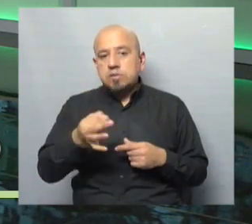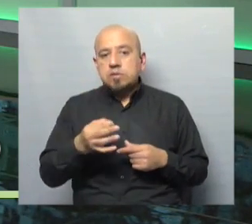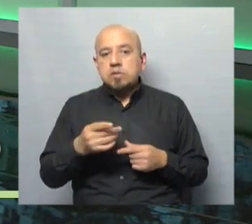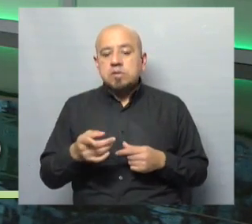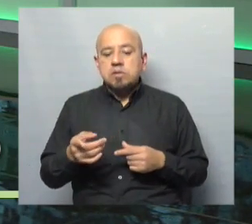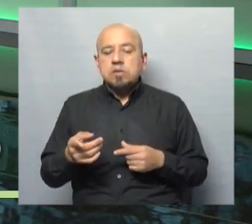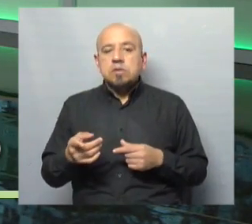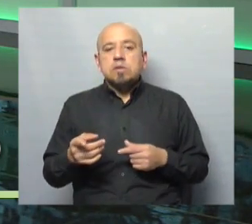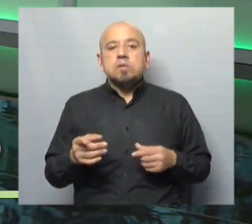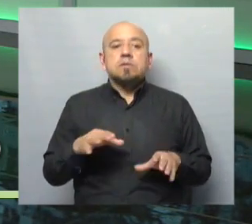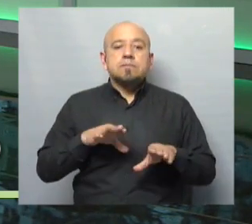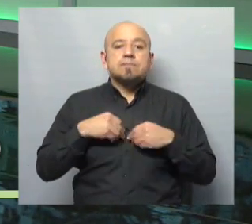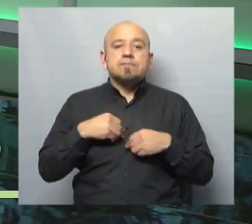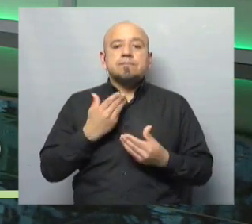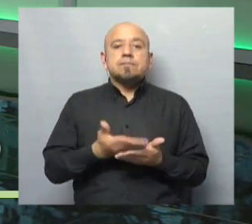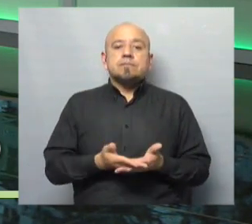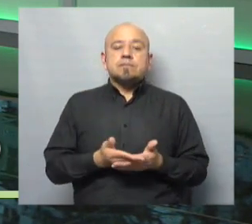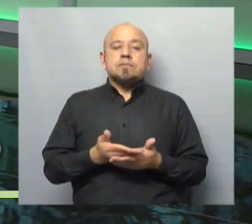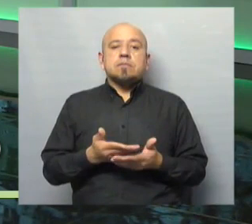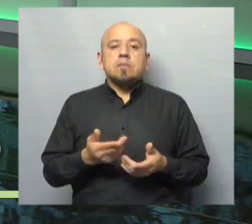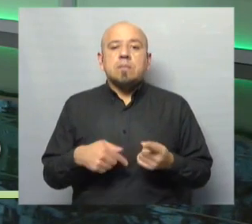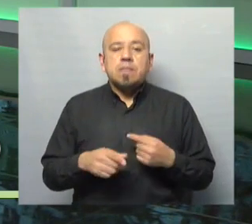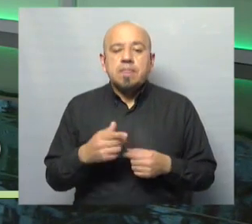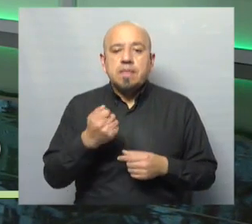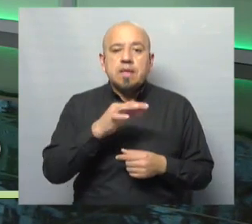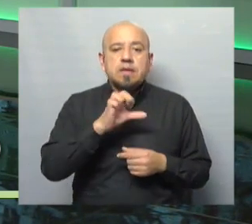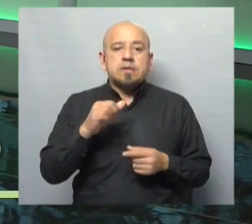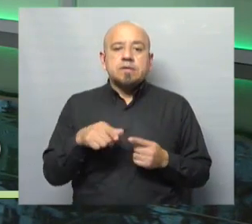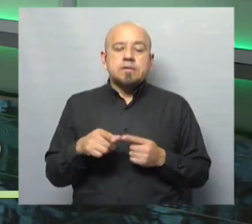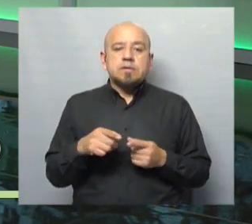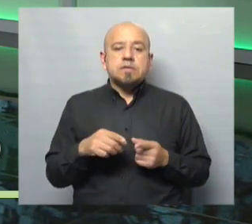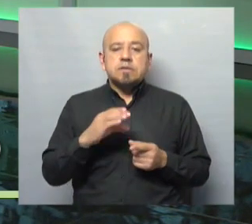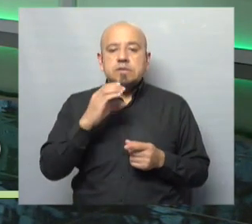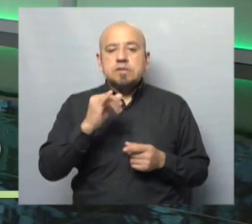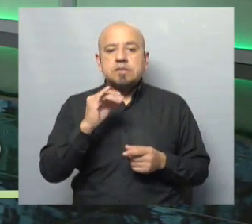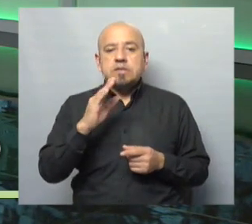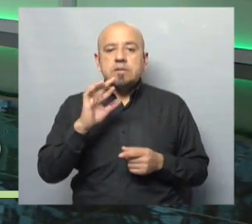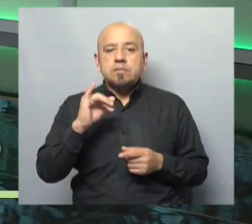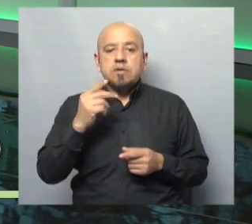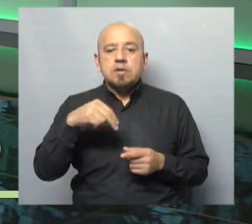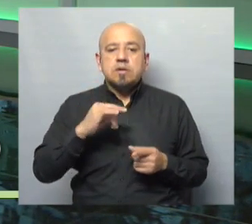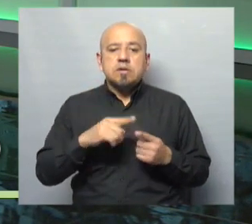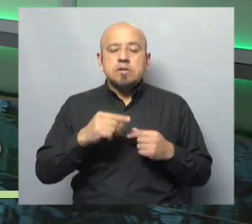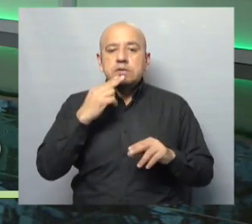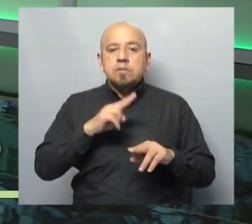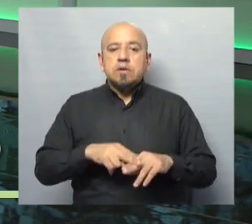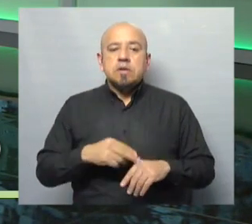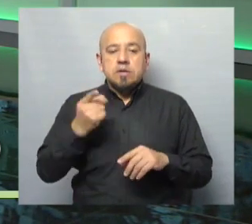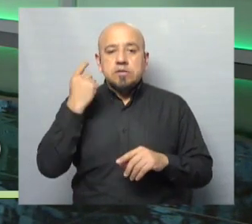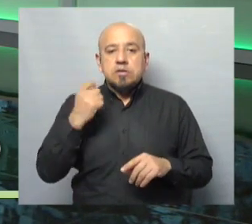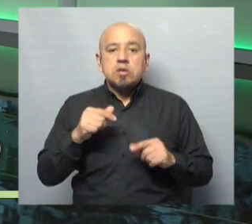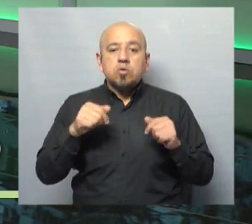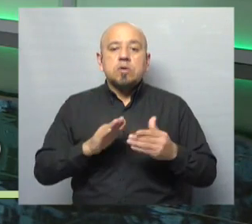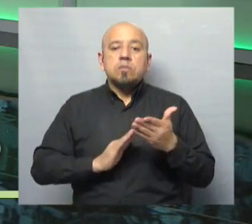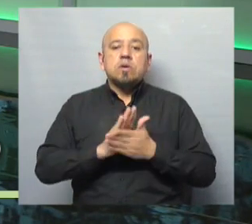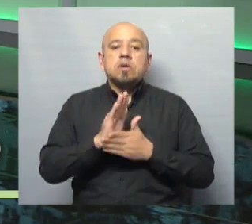este aceptar la propuesta que había presentado hace en particular el leonardo cipriani lata en la tarde del martes en la tarde de ayer hoy de